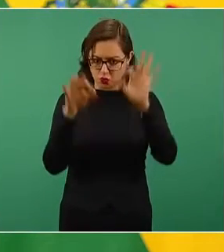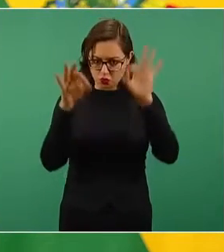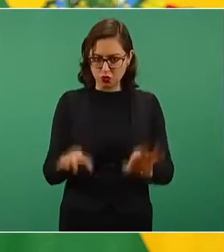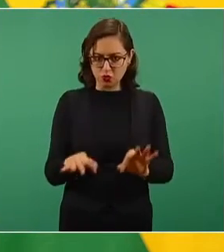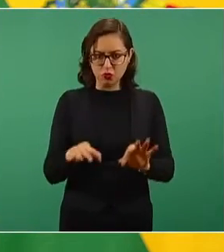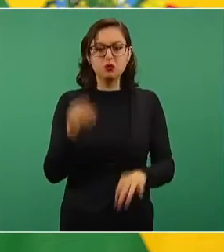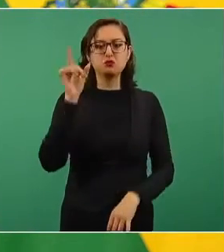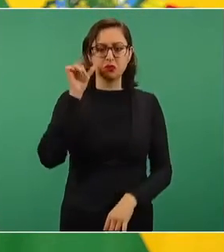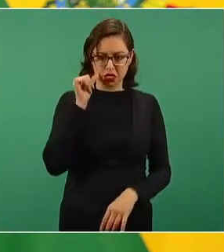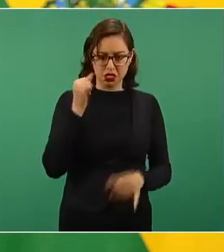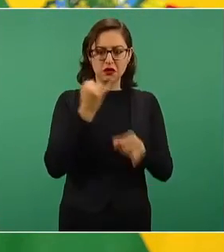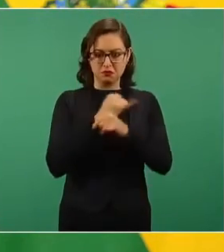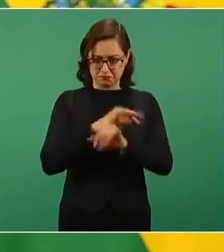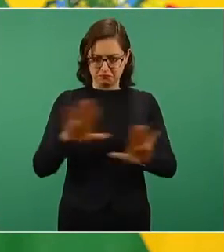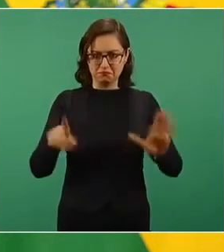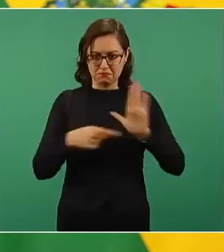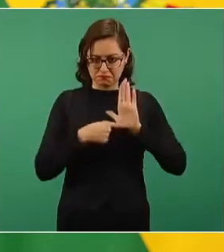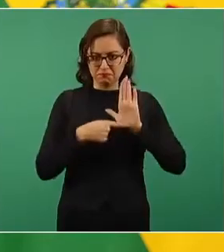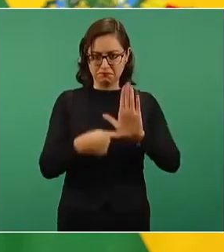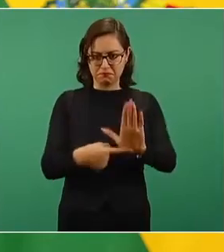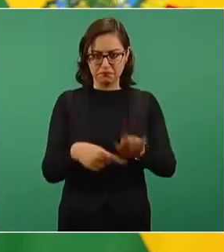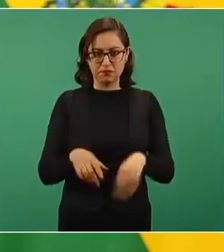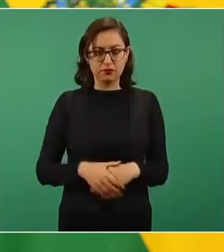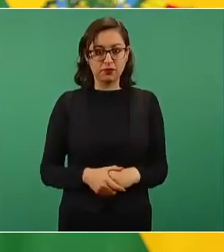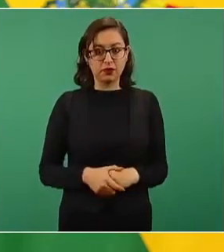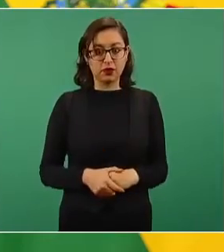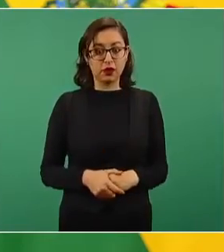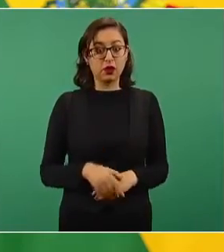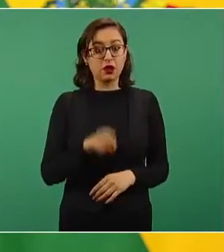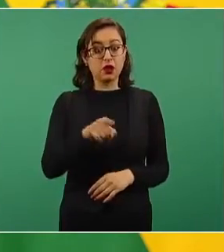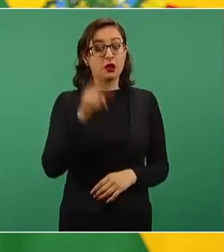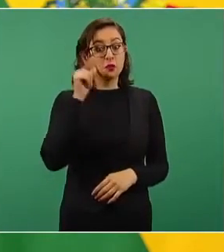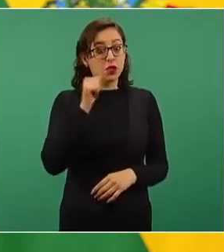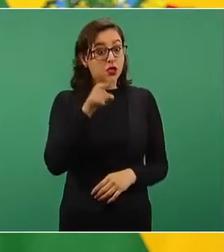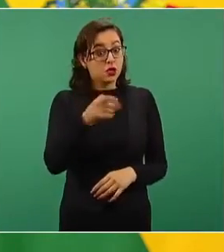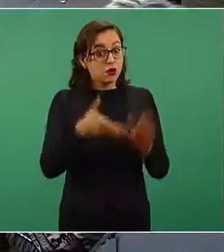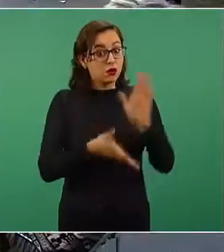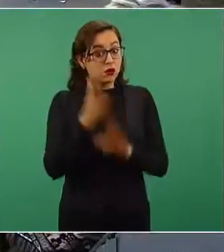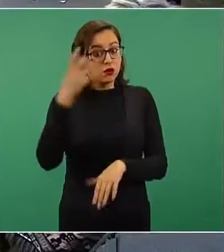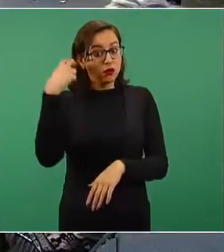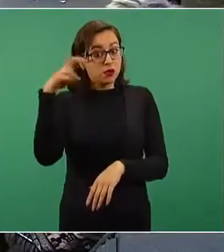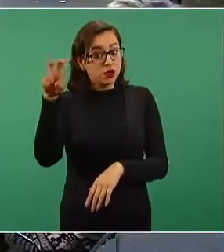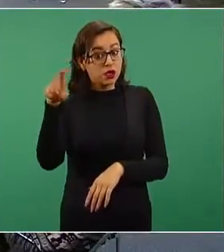presentar a la gente. Gracias. O sea, pero mañana quiero viaje. Mañana